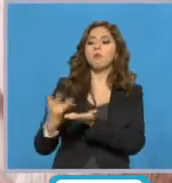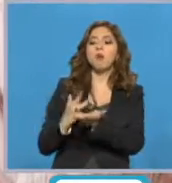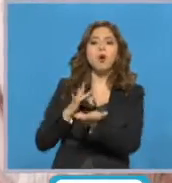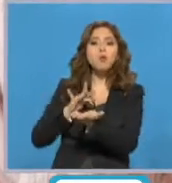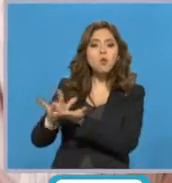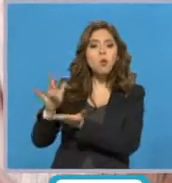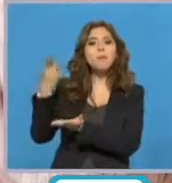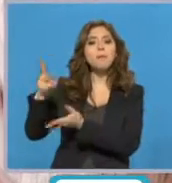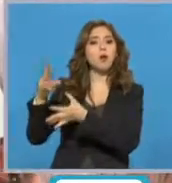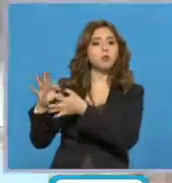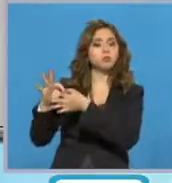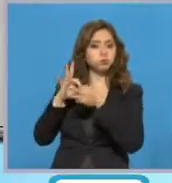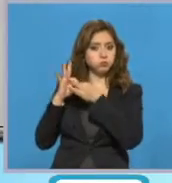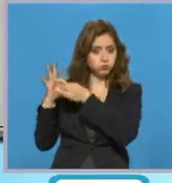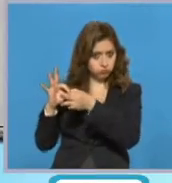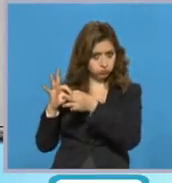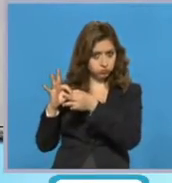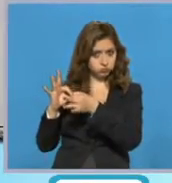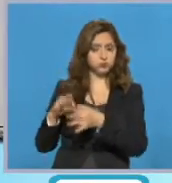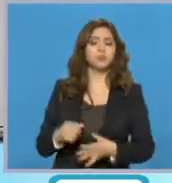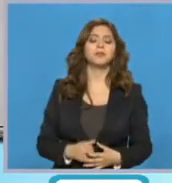lo que genera esa